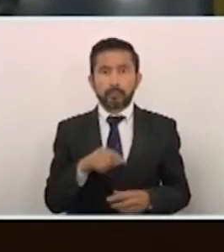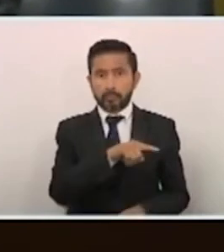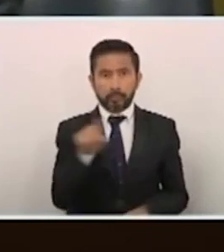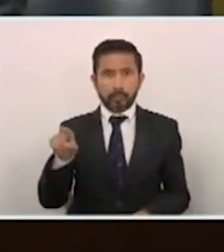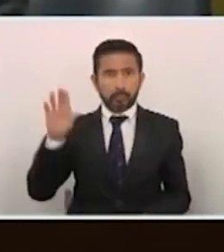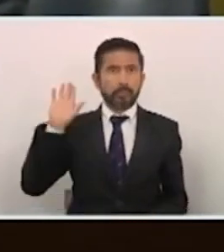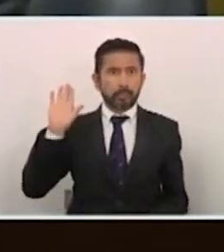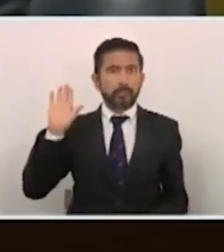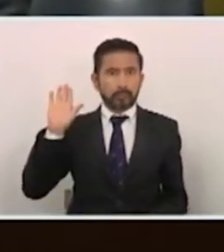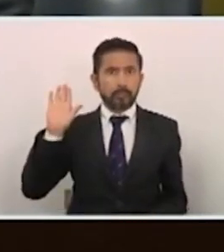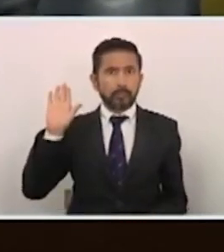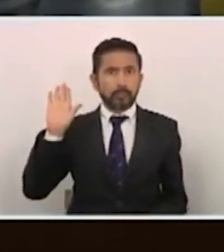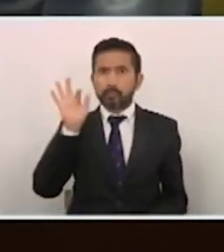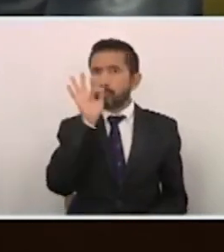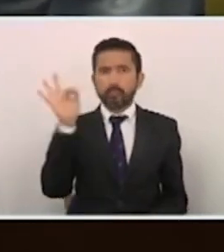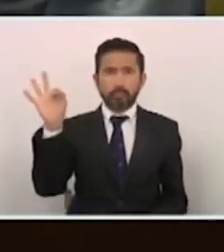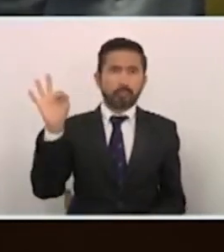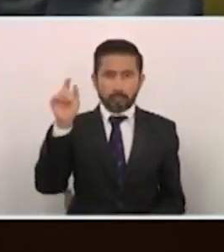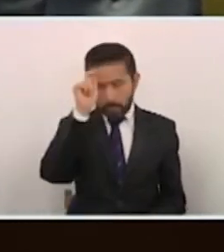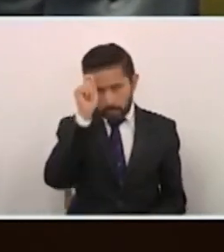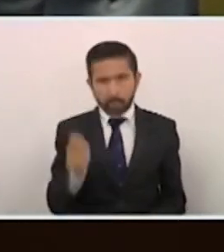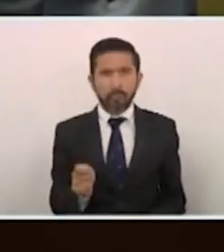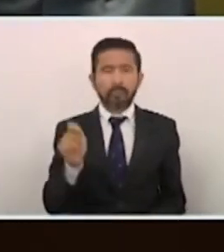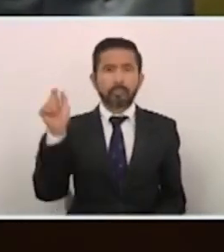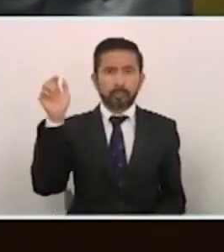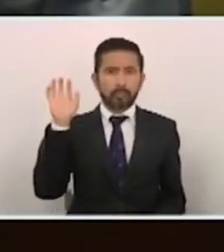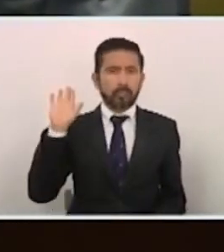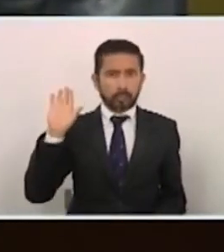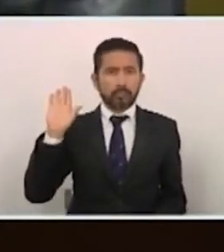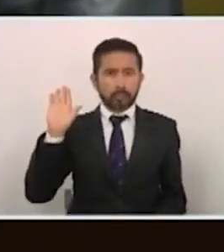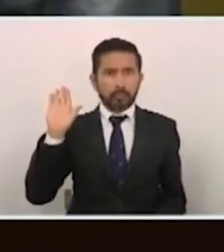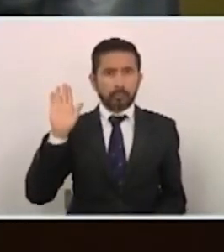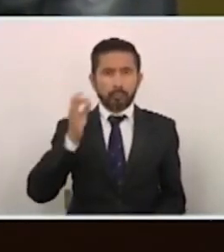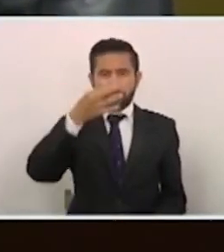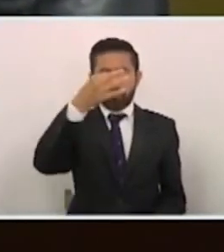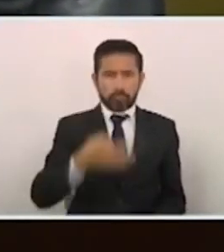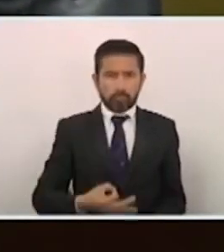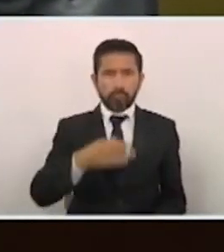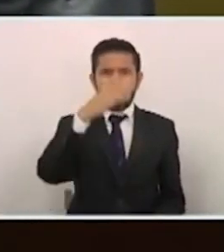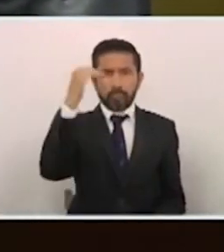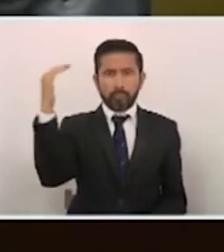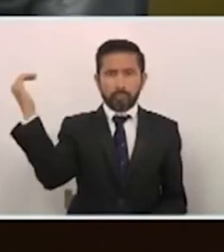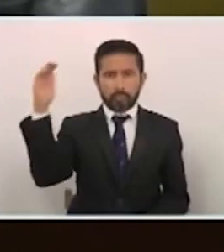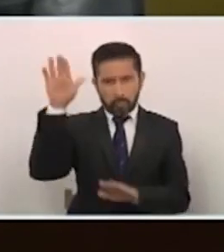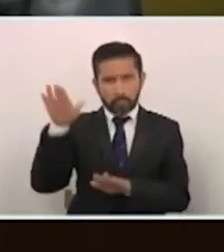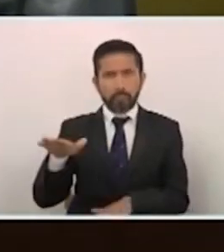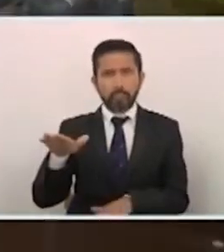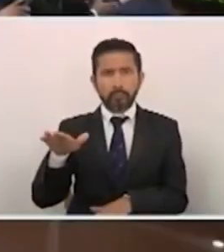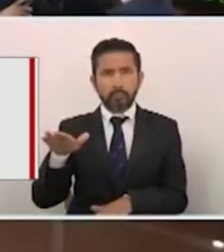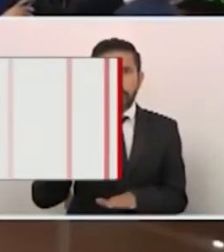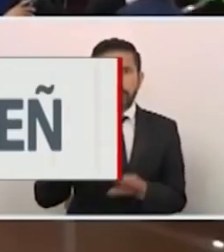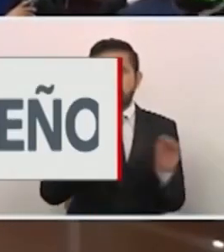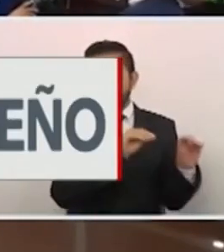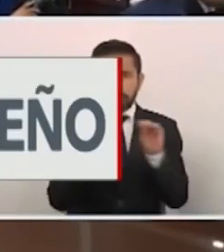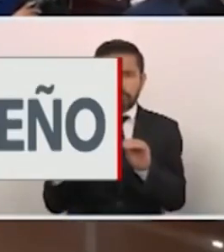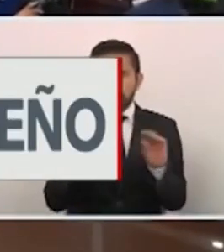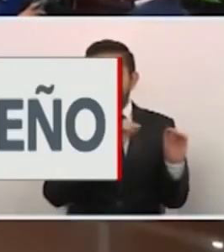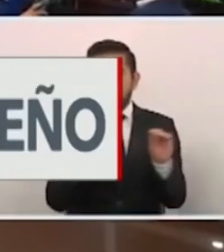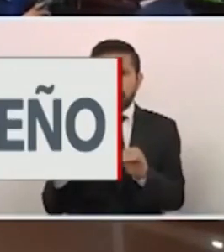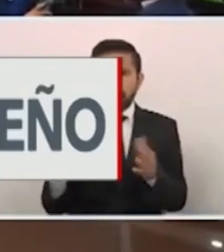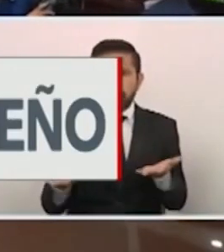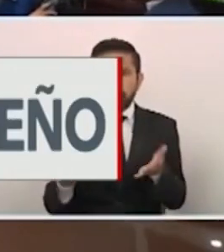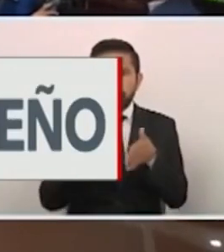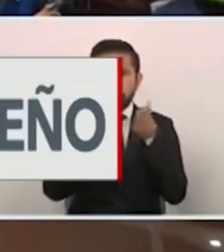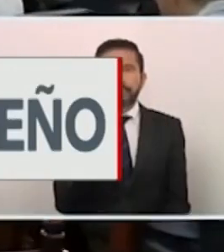Protestan, bajo su palabra de honor, ser fiel a la República, cumplir y hacer cumplir